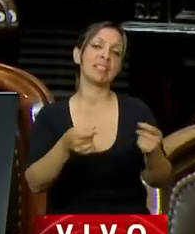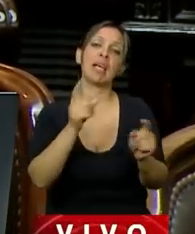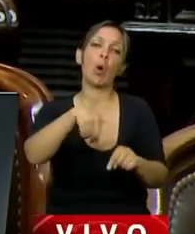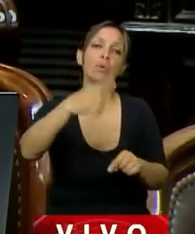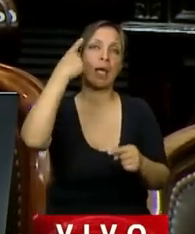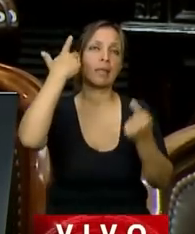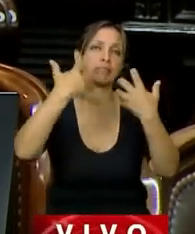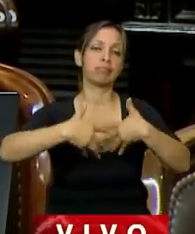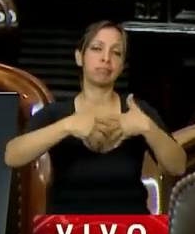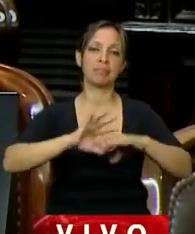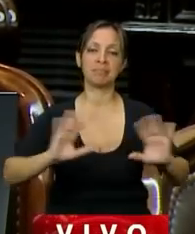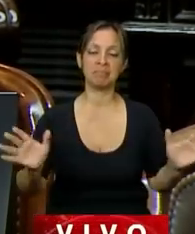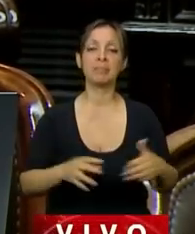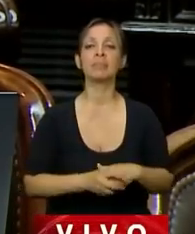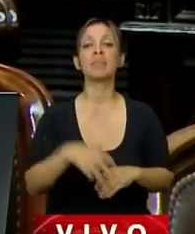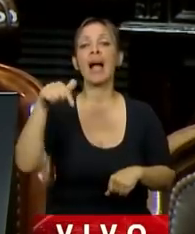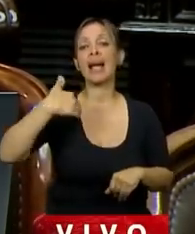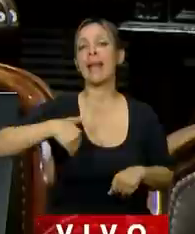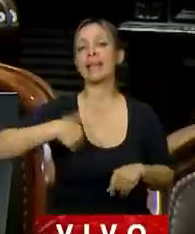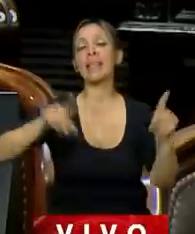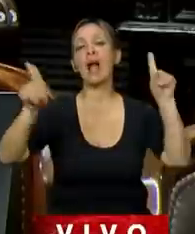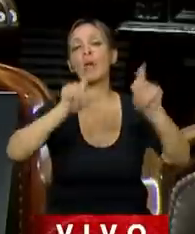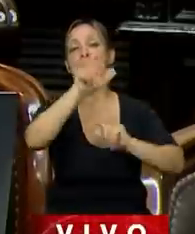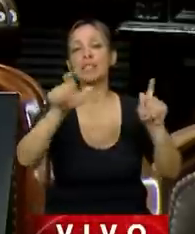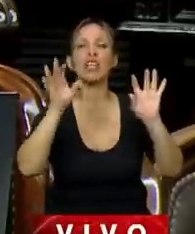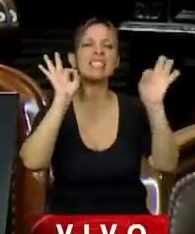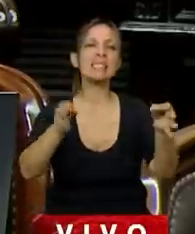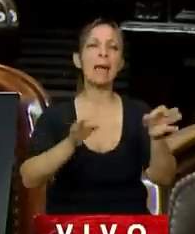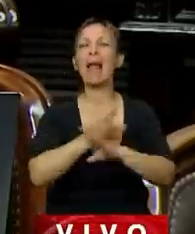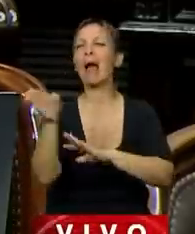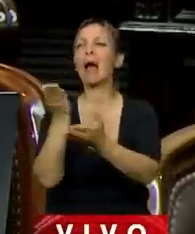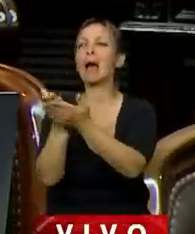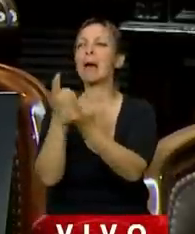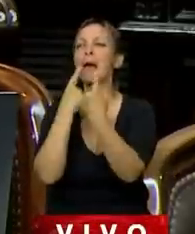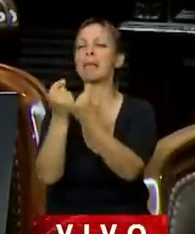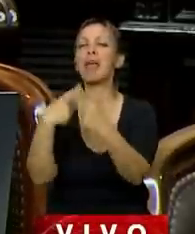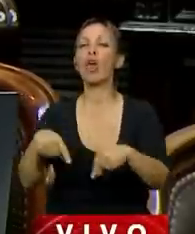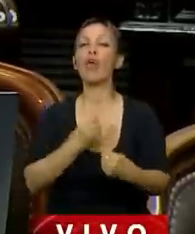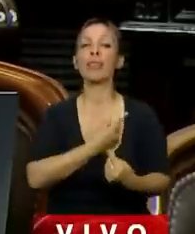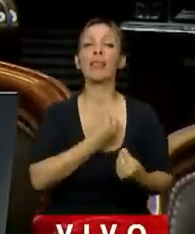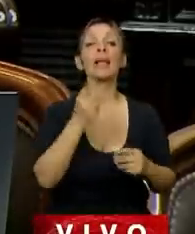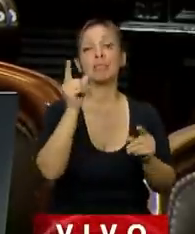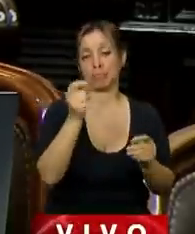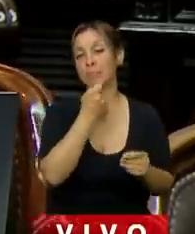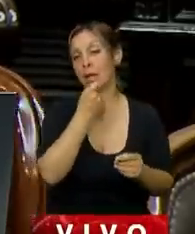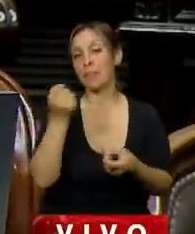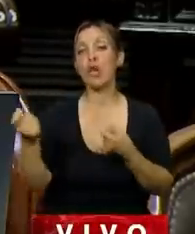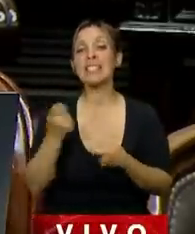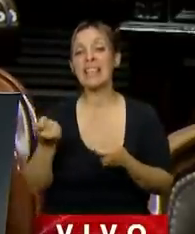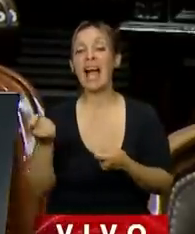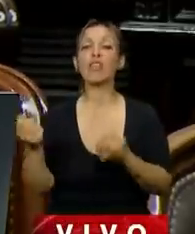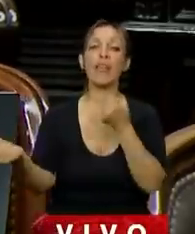ustedes. En la Argentina hay algunos que saben a dónde ir a llorar, supieron a dónde ir a llorar los camioneros, las